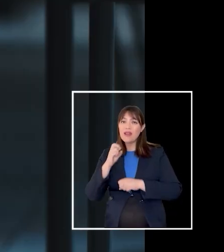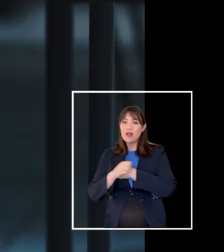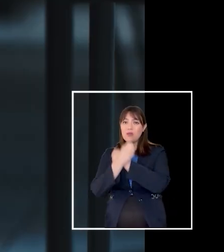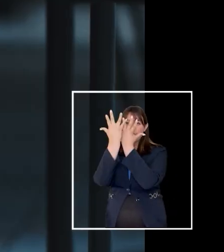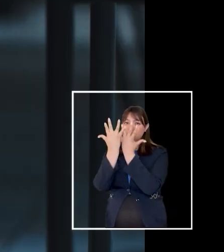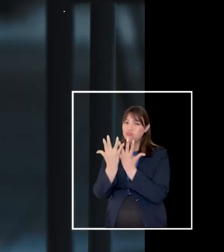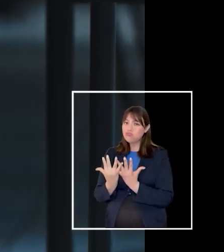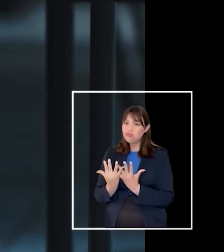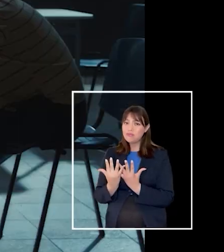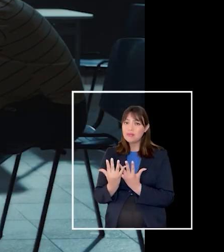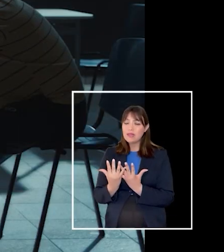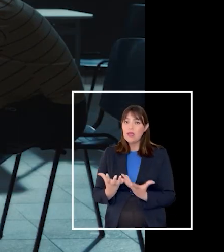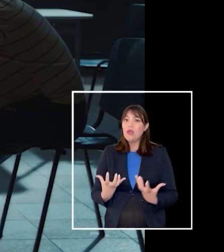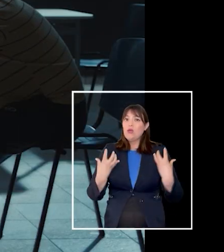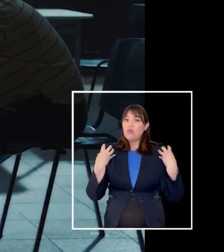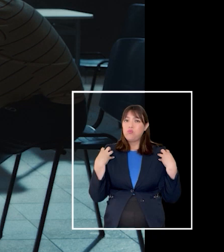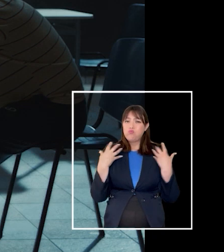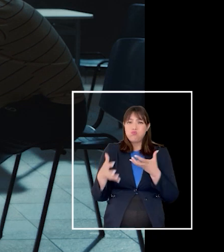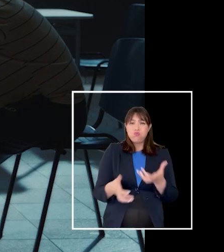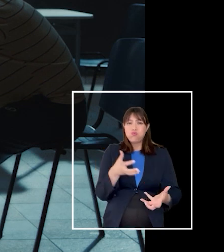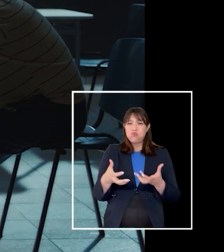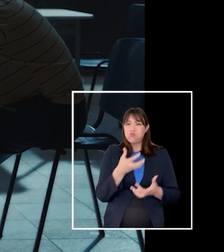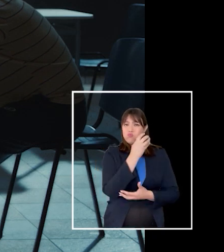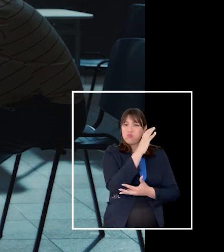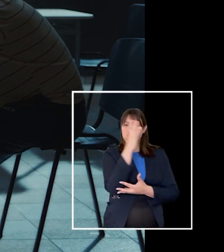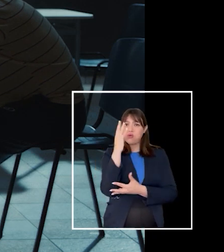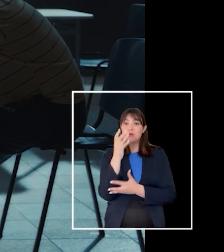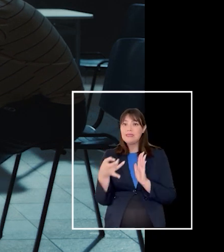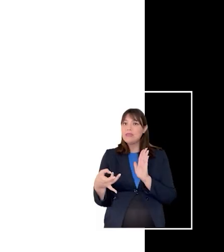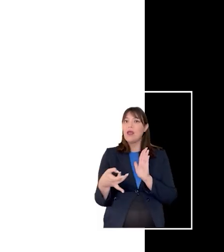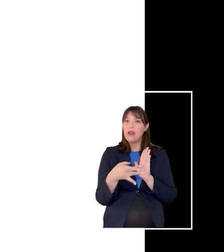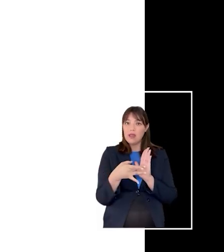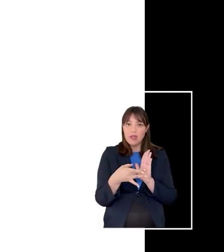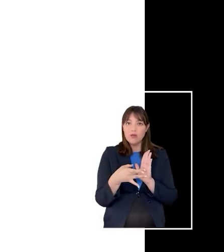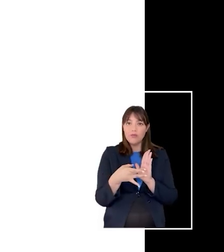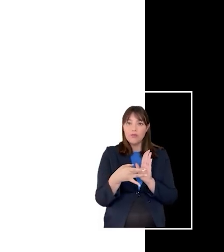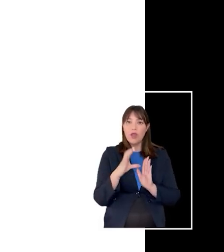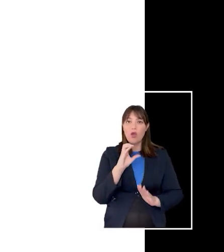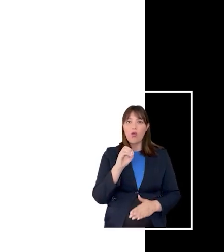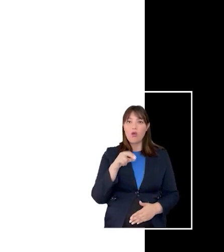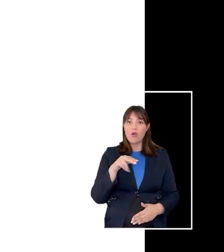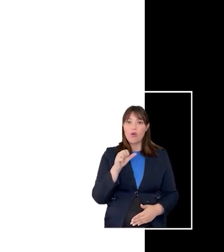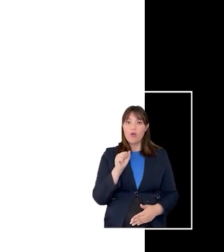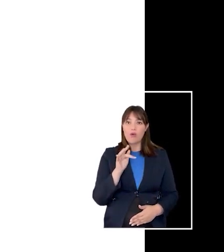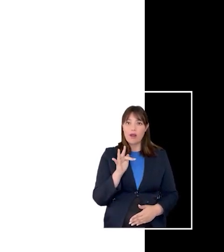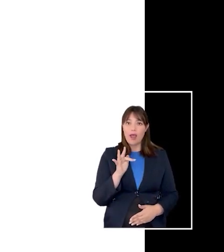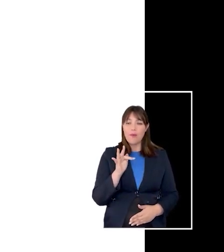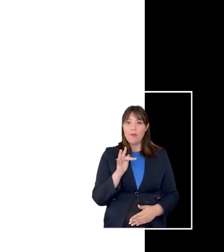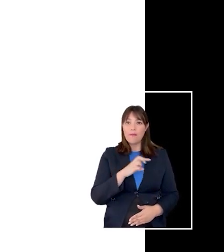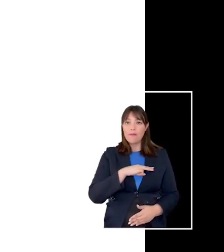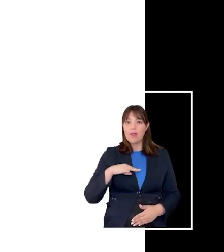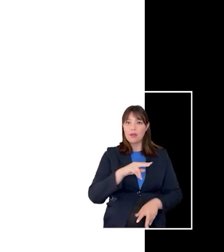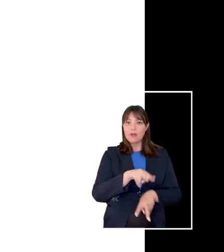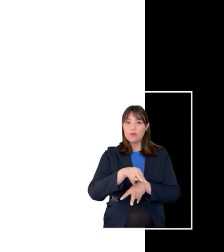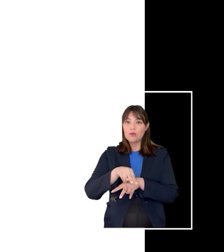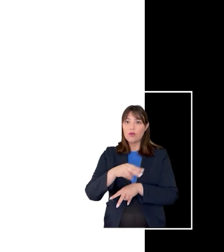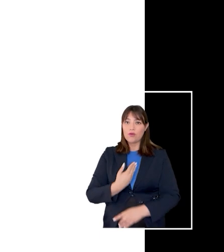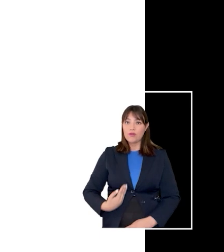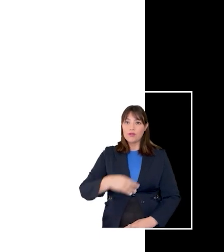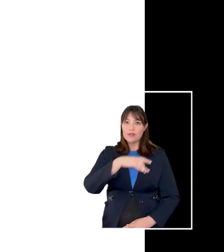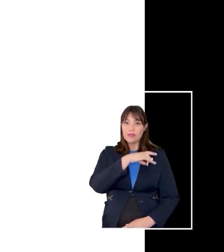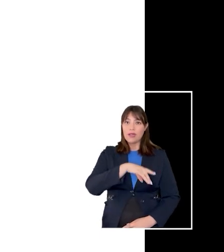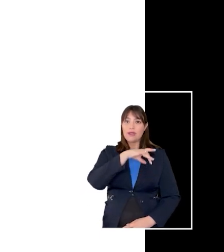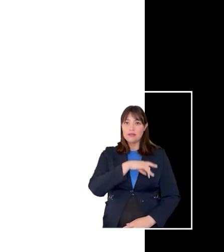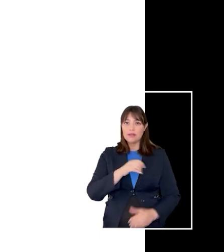cárcel. Provocar un incendio forestal es un delito. CONAF. Ministerio de Agricultura, Gobierno de